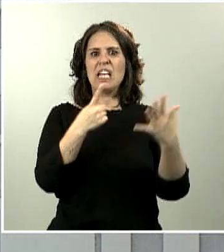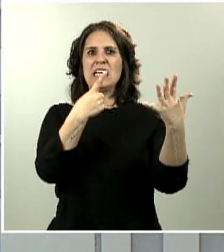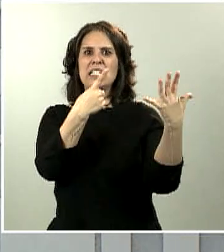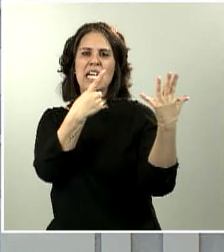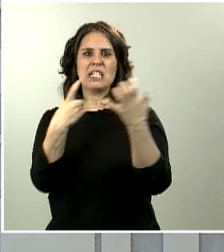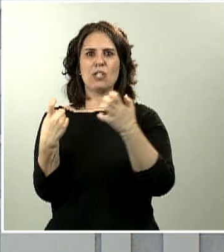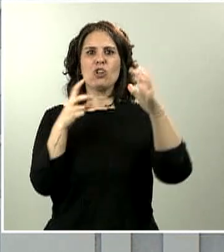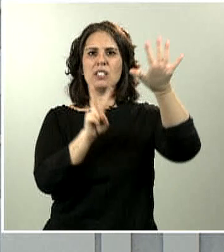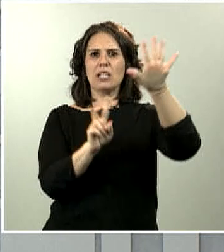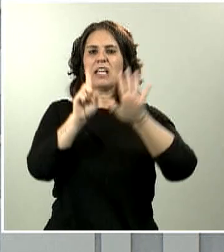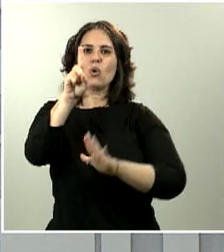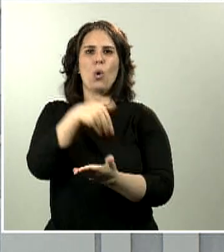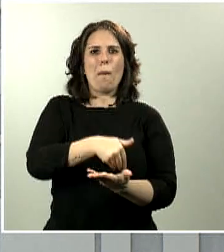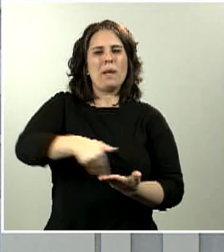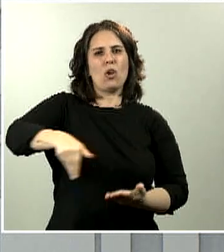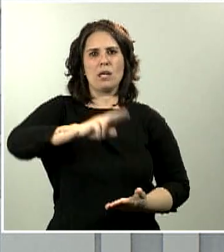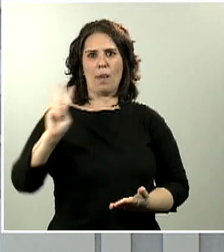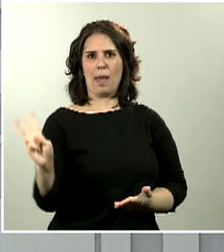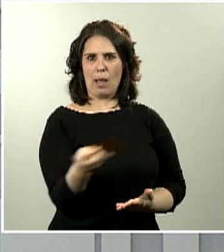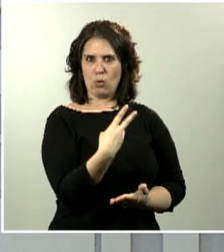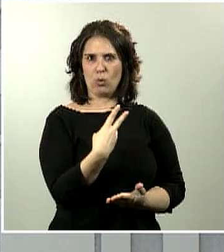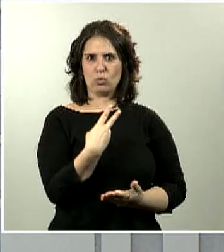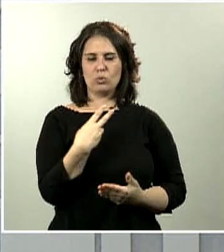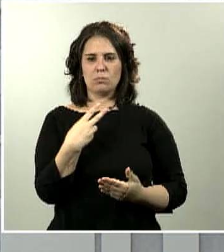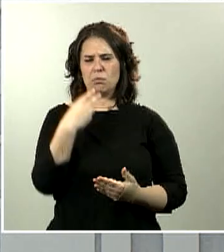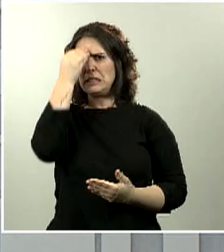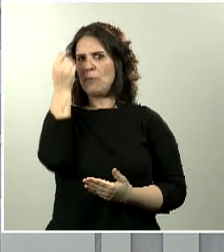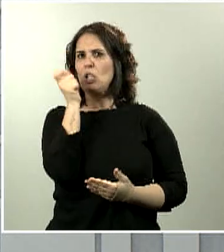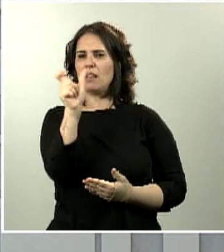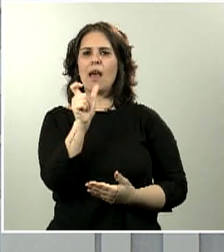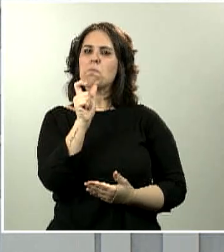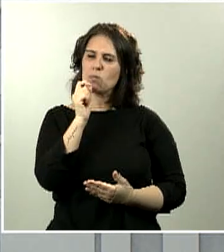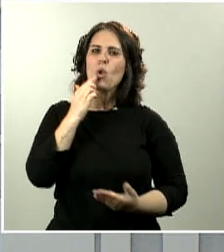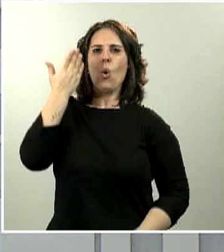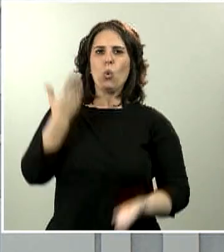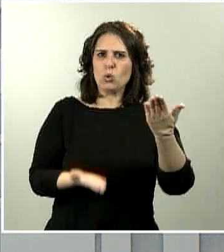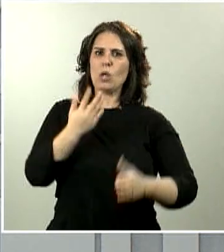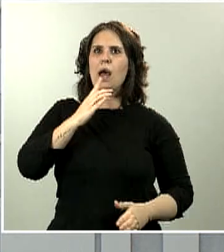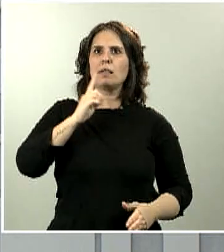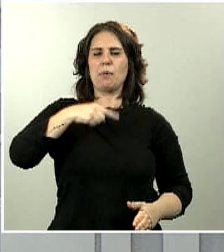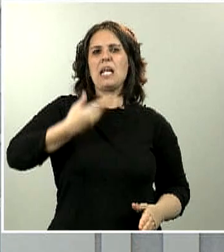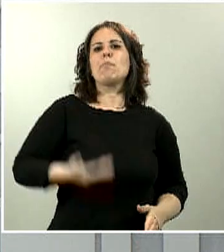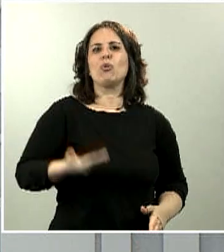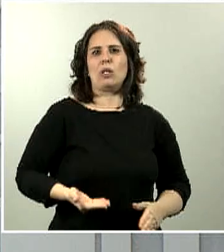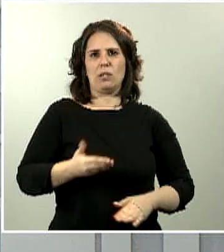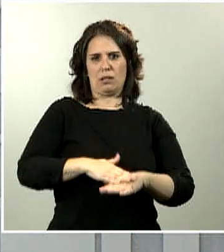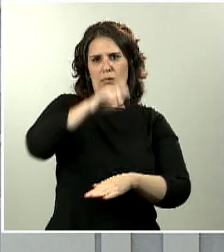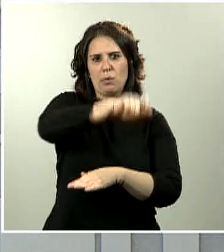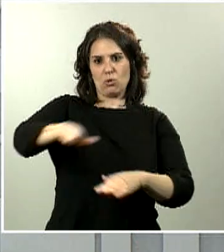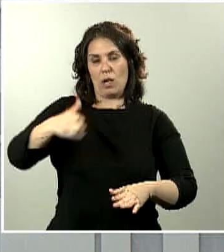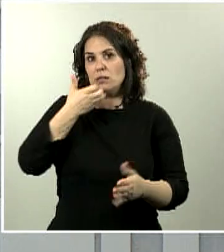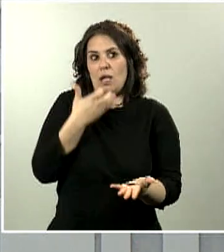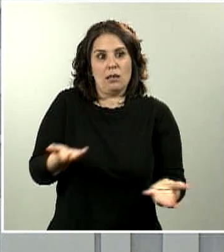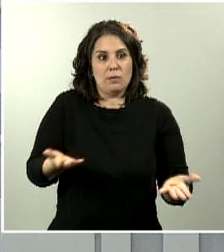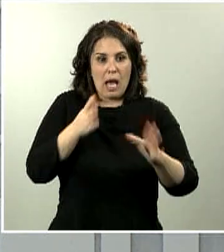671 millones de euros. Creemos que una cantidad justa, importante para todas aquellas personas que han visto en este momento o bien